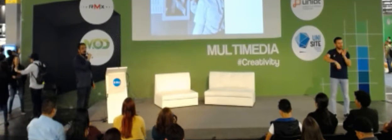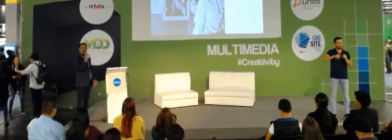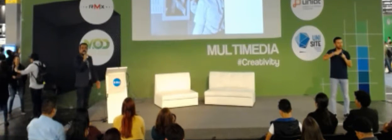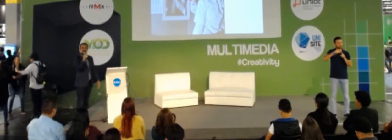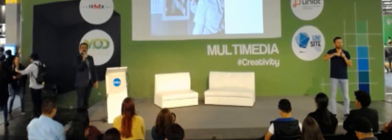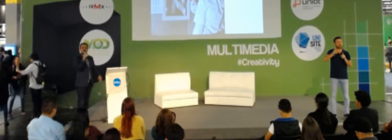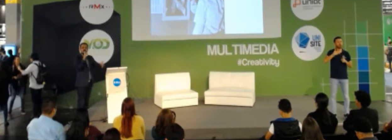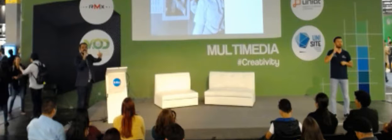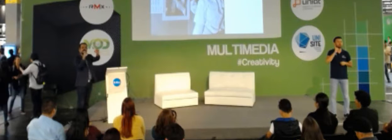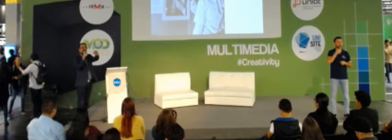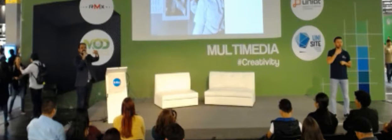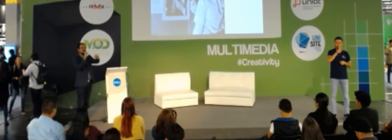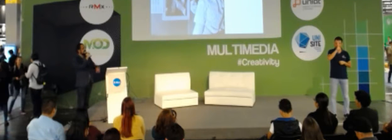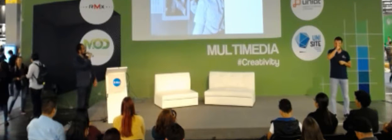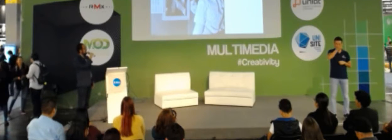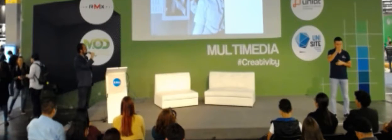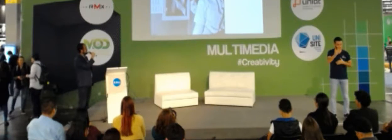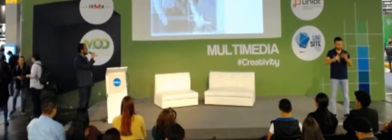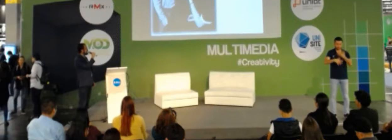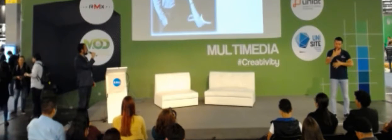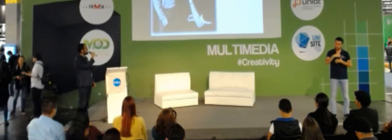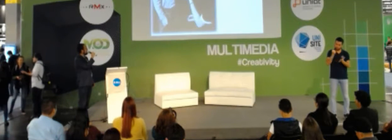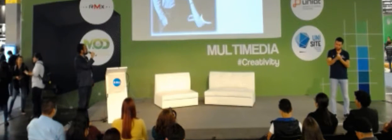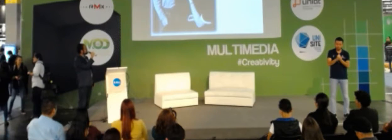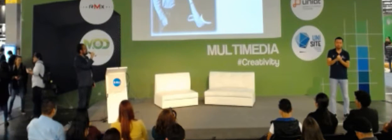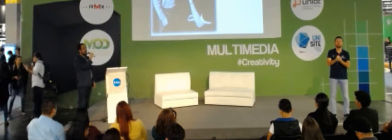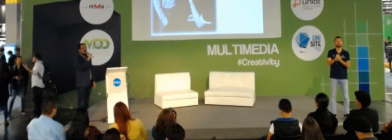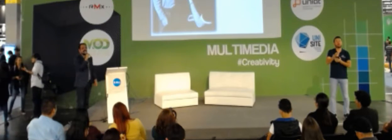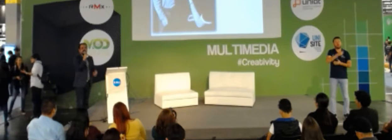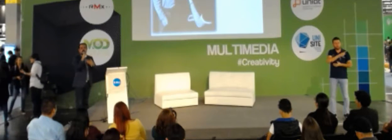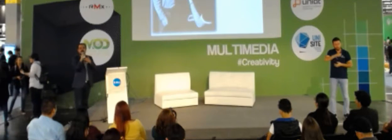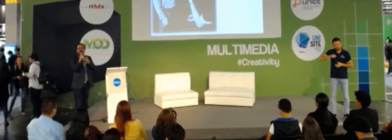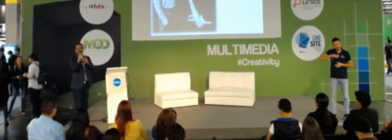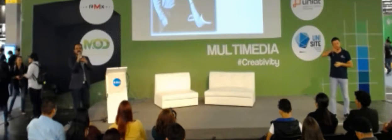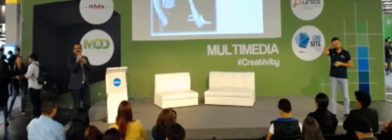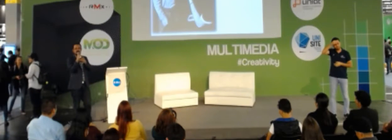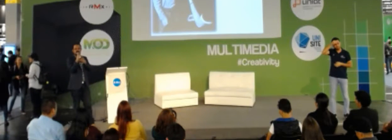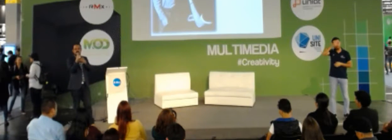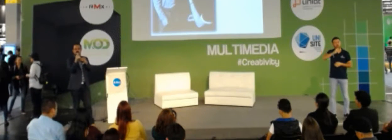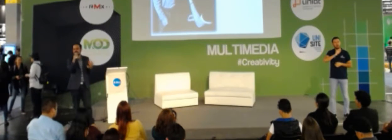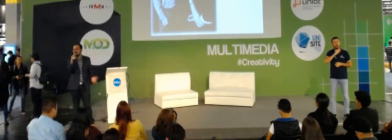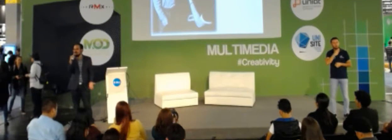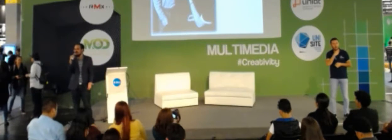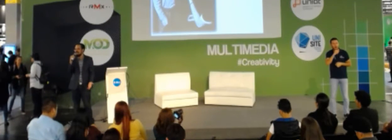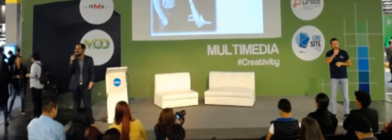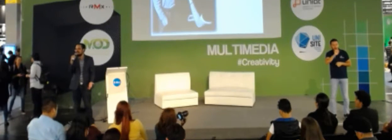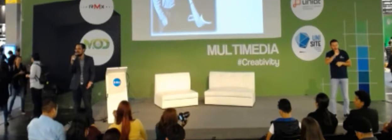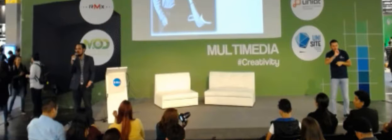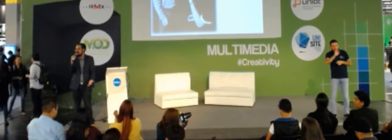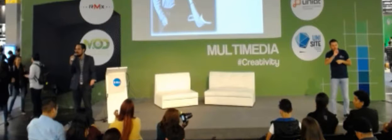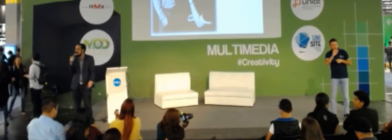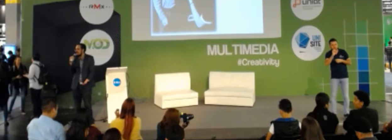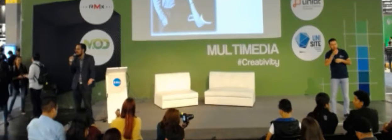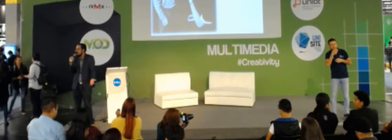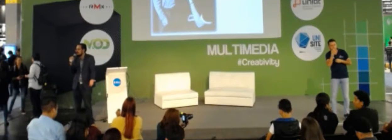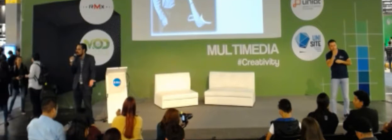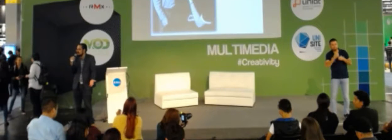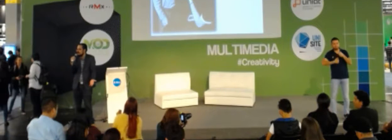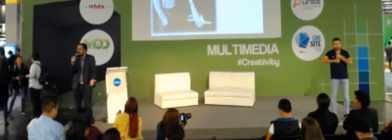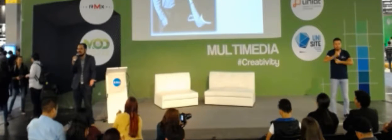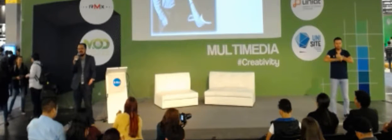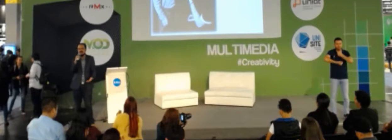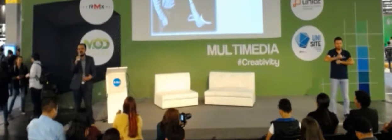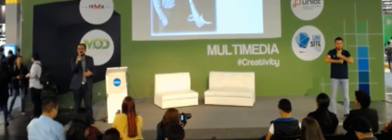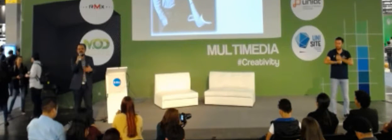eran privados de una lengua de señas y eran obligados a articular un idioma que en primera instancia pues no